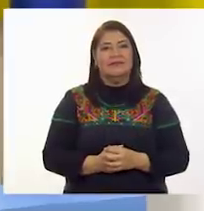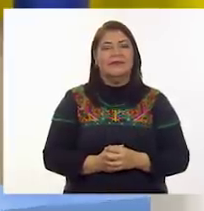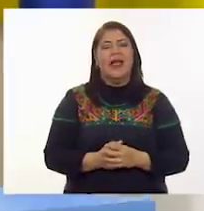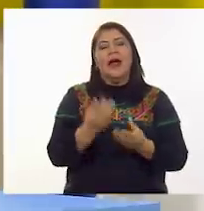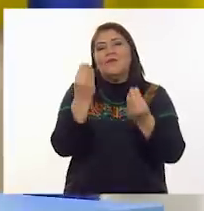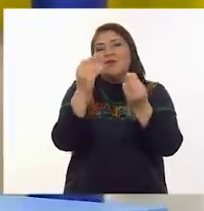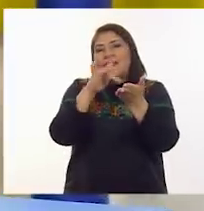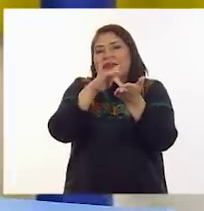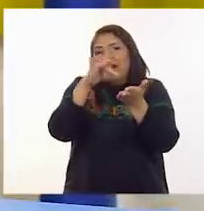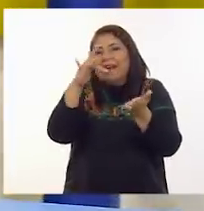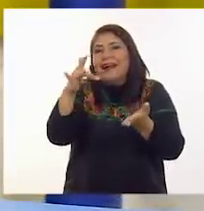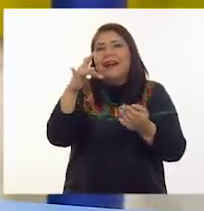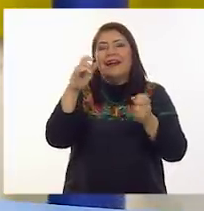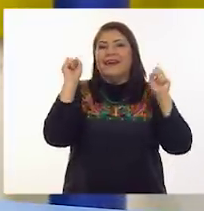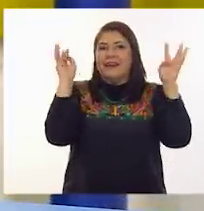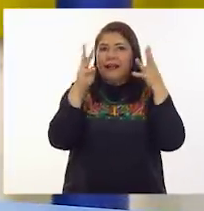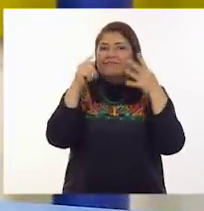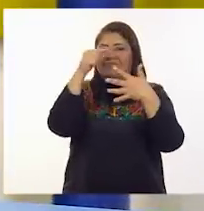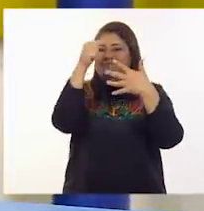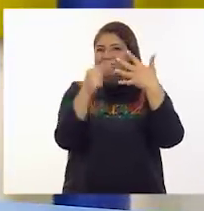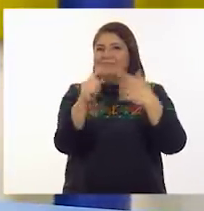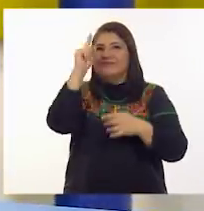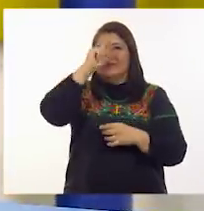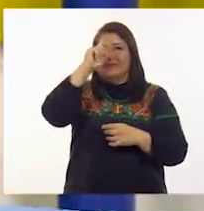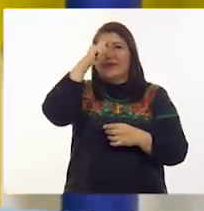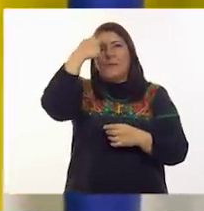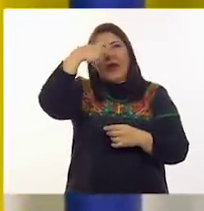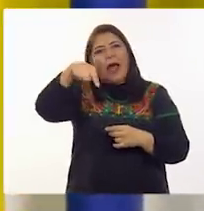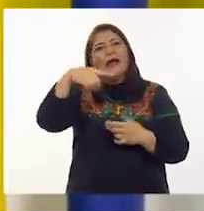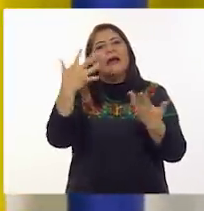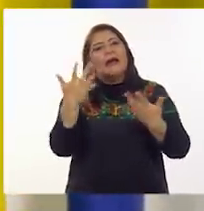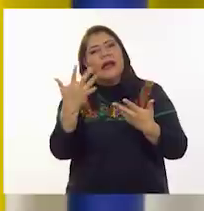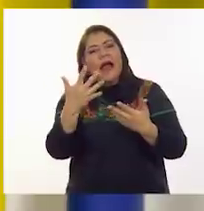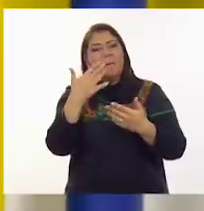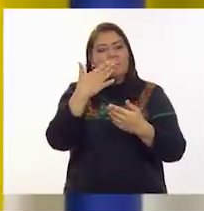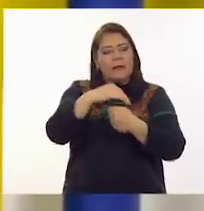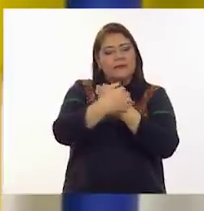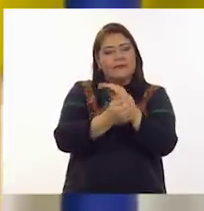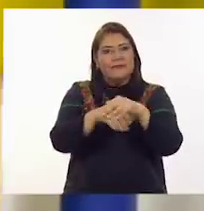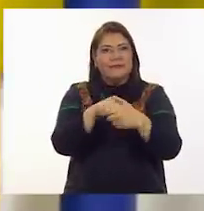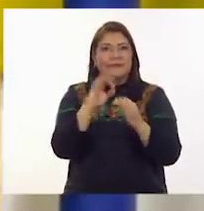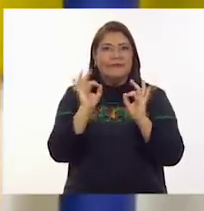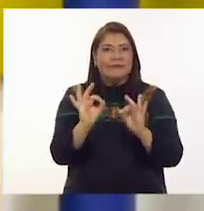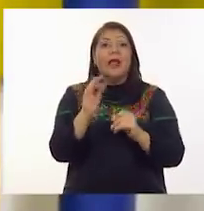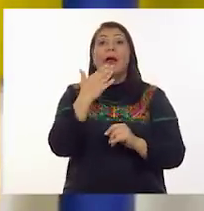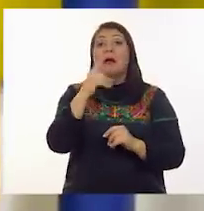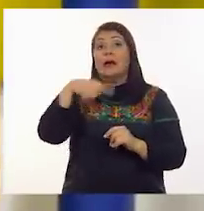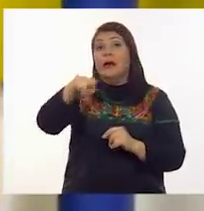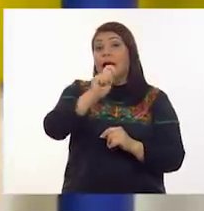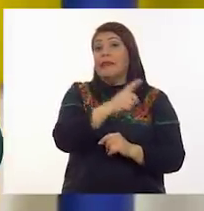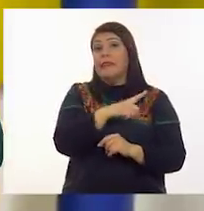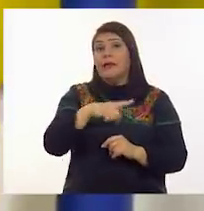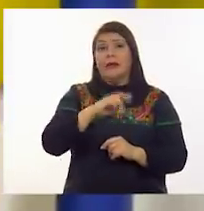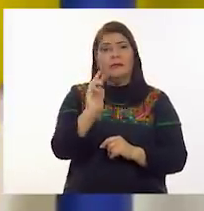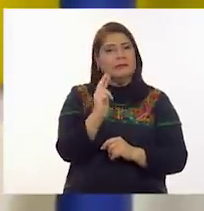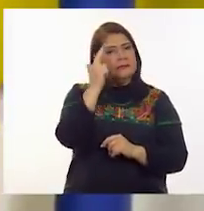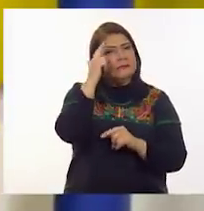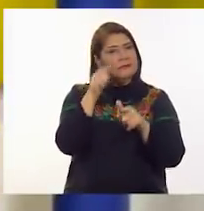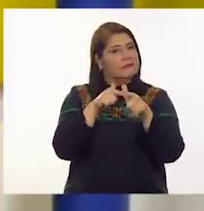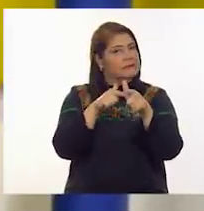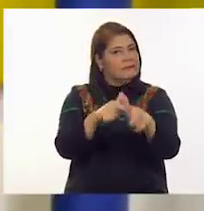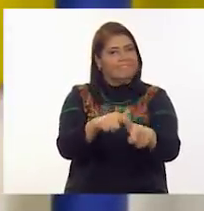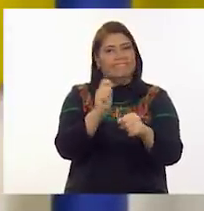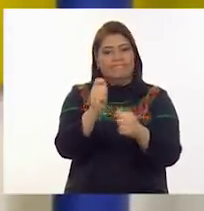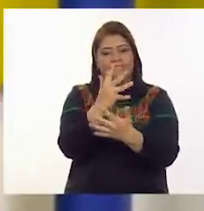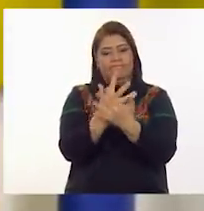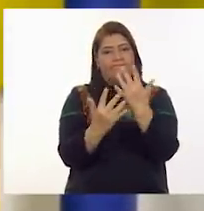Muchas gracias, Ajo Listo. Qué buenos consejos para que sepamos la manera correcta de lavar nuestras manos. Porque acuérdense, niñas y niños, que tenemos que tener las manos